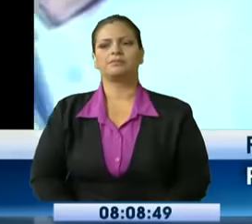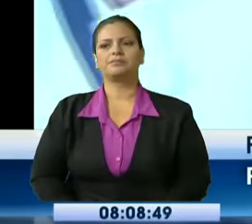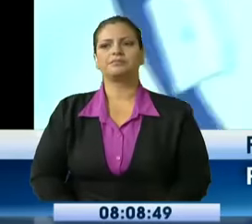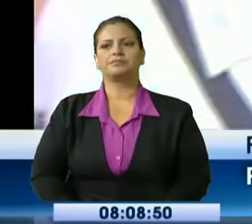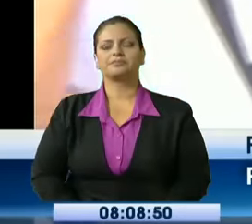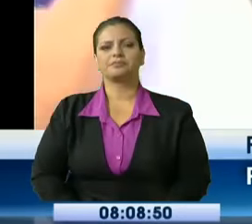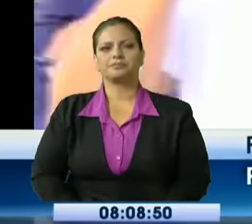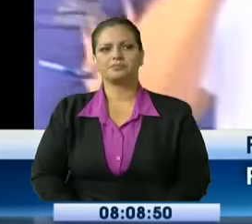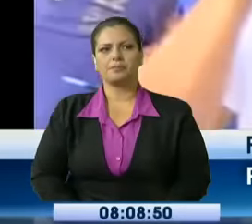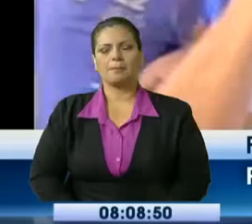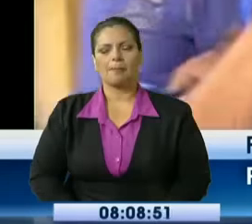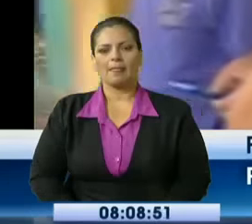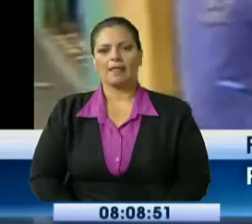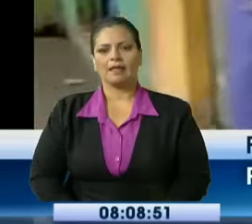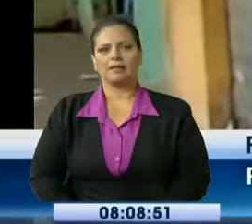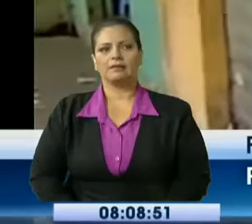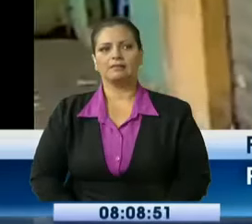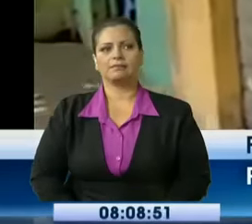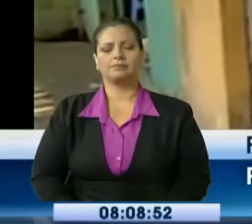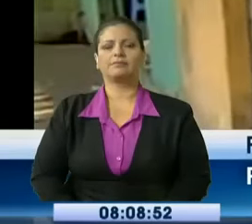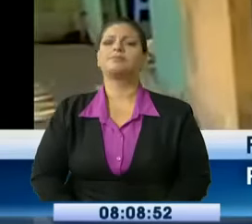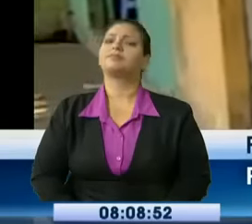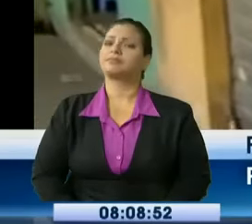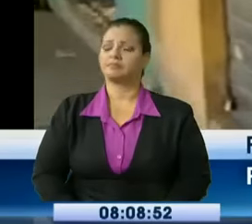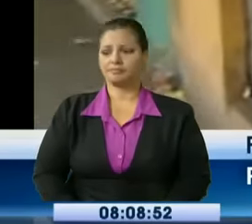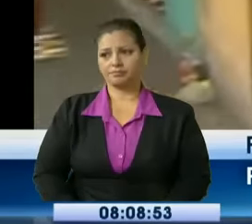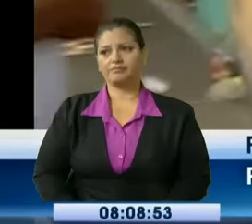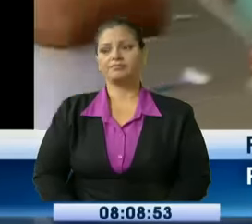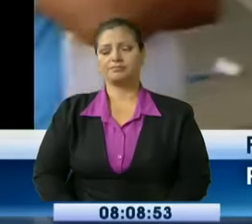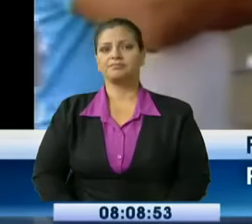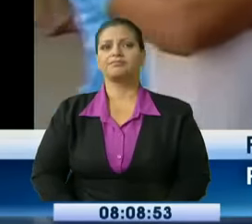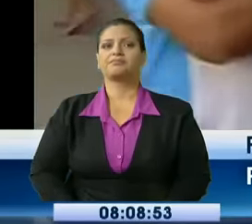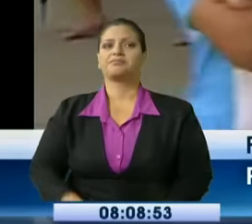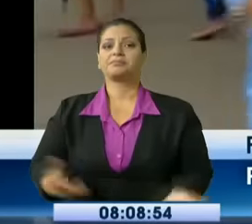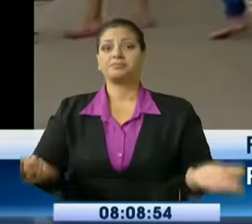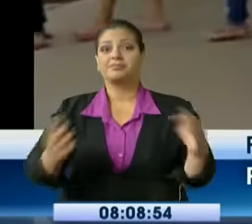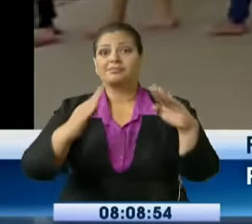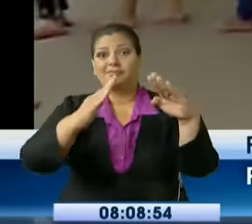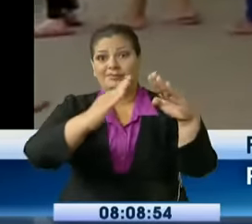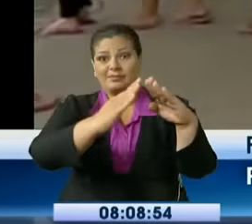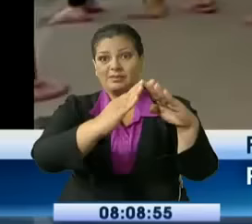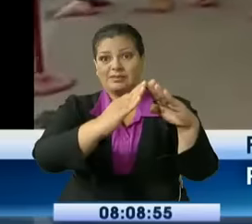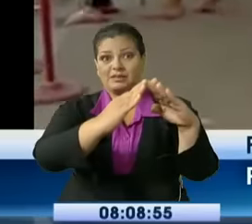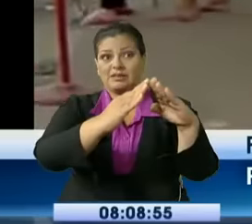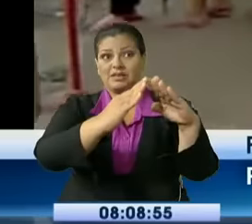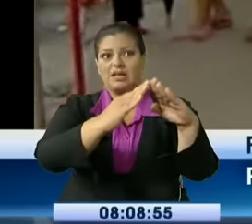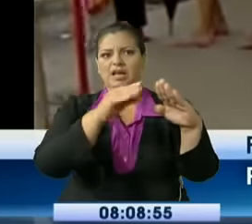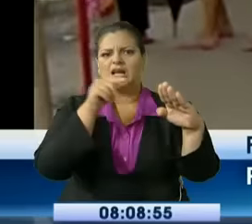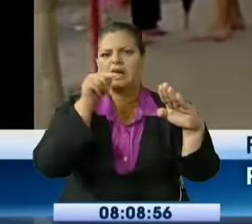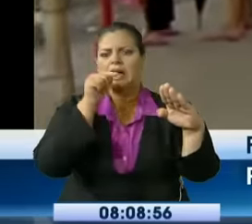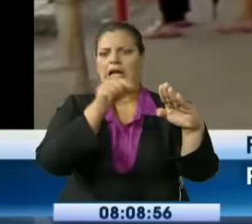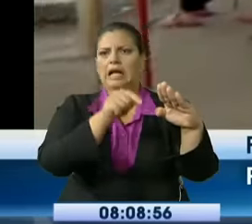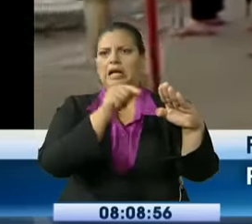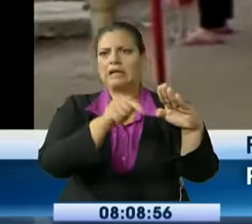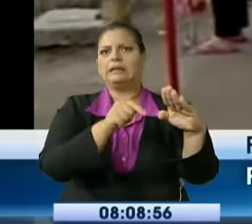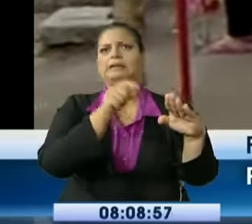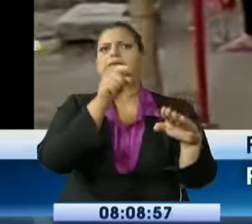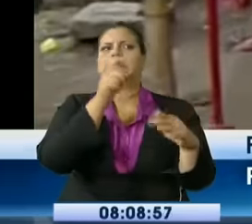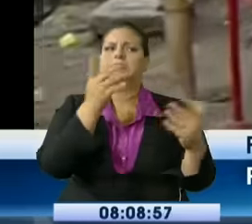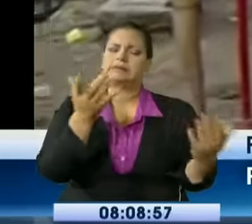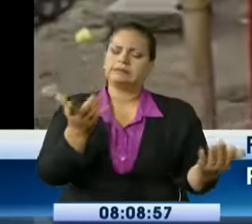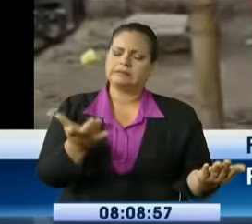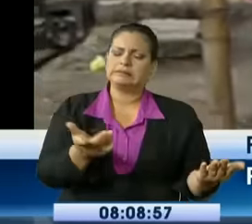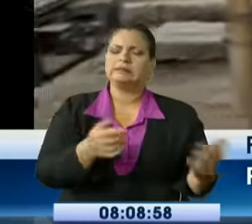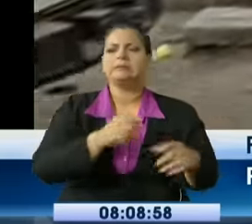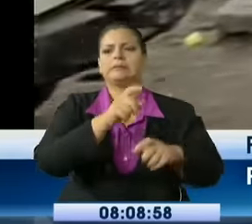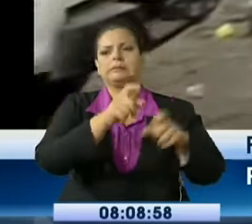la persona, de los de dónde sería la vivienda, la estructura, el inmueble